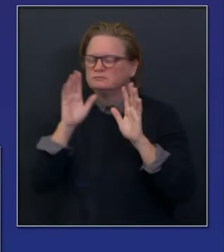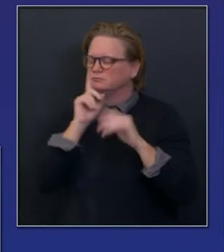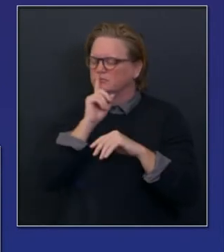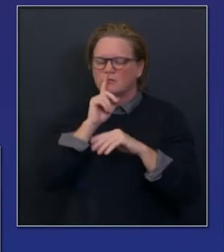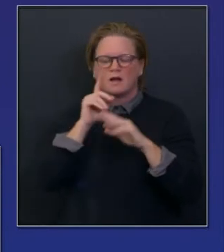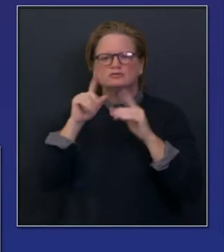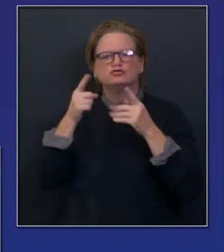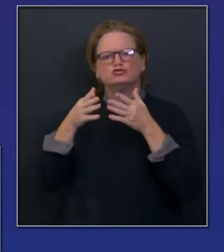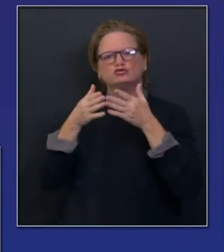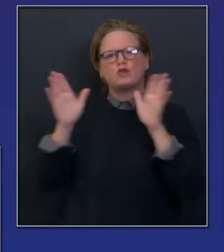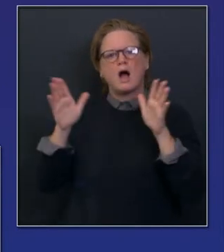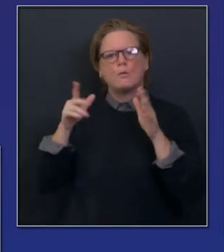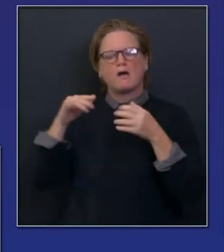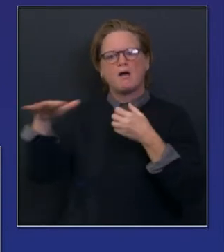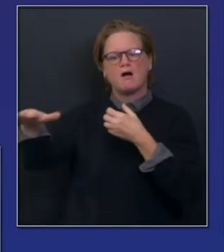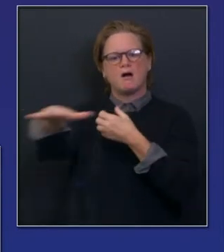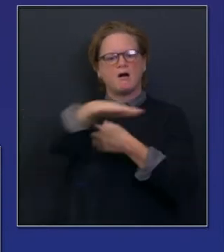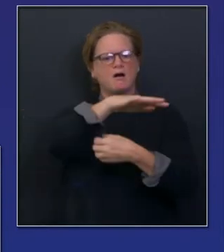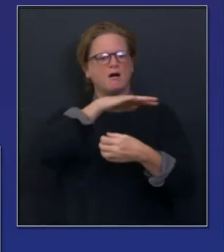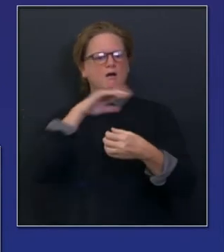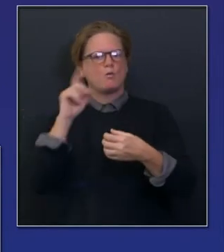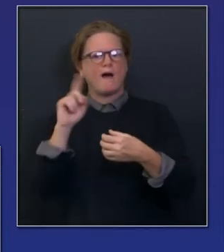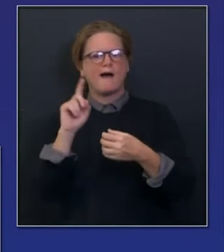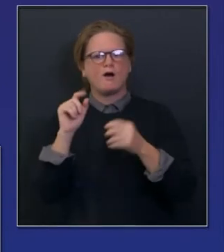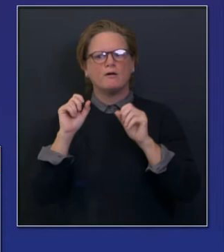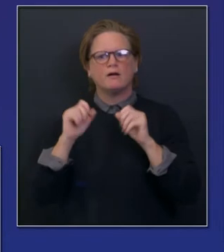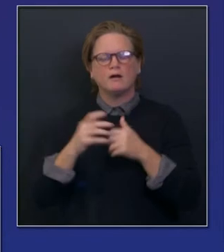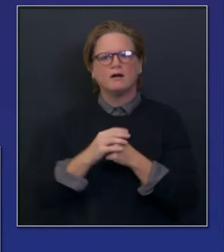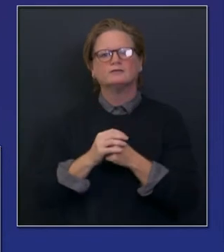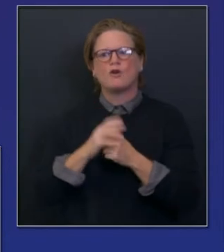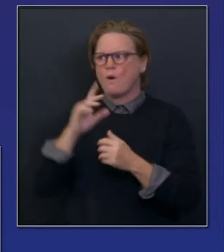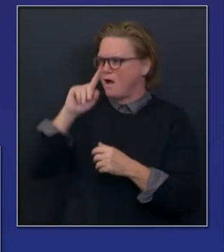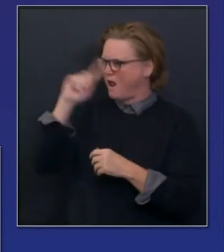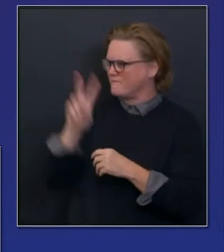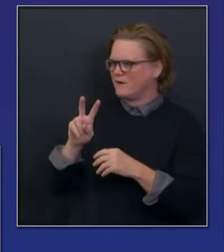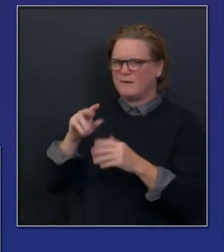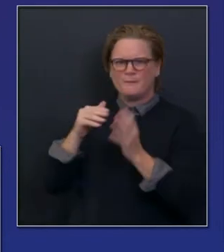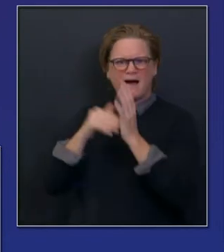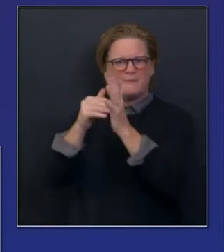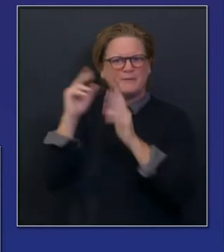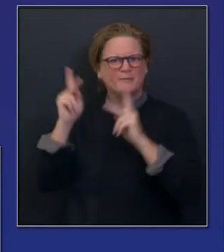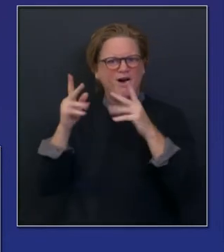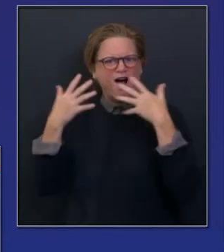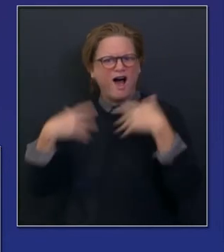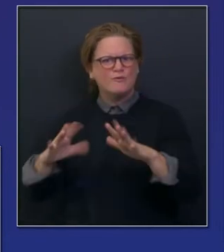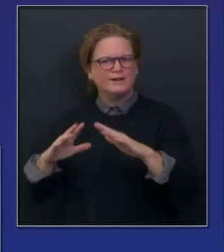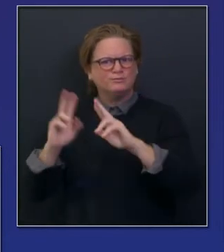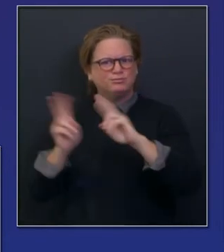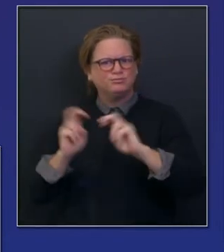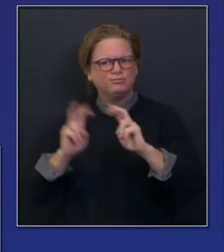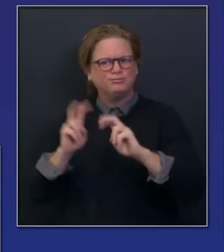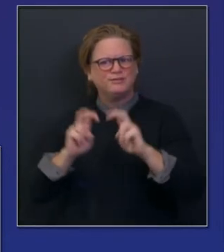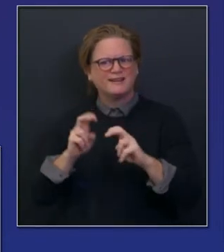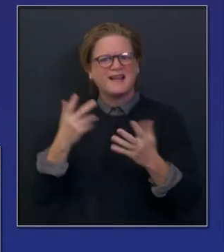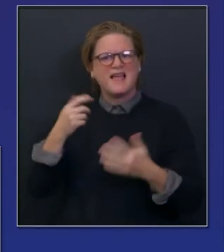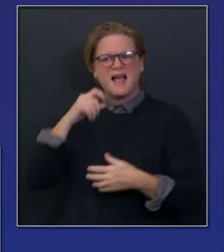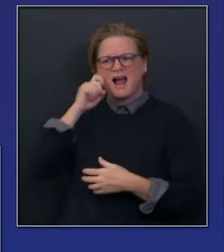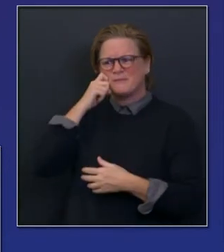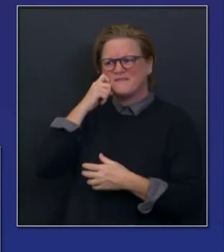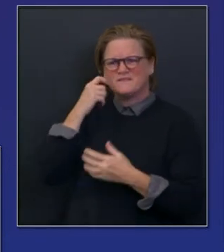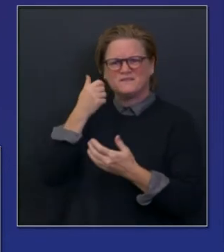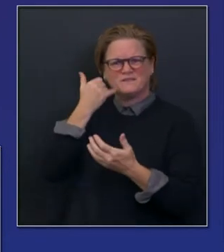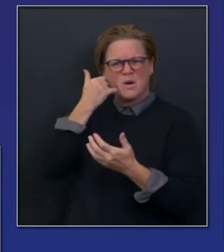ahí tenemos que ganarnos su confianza en ese sentido, pero les insto a que vayan. 6 millones de personas ya están haciéndolo. Vayan al iPhone,